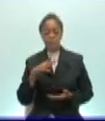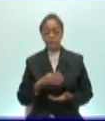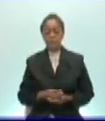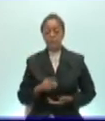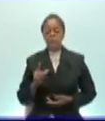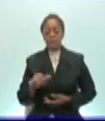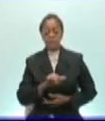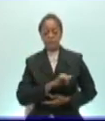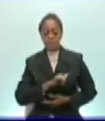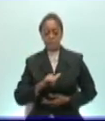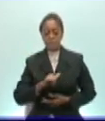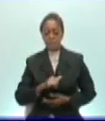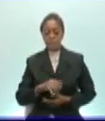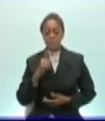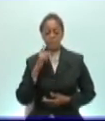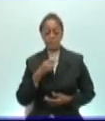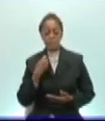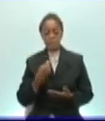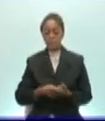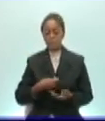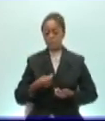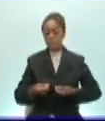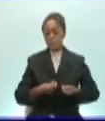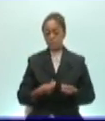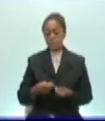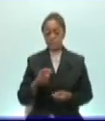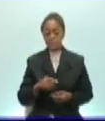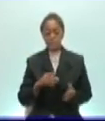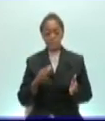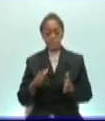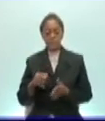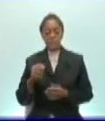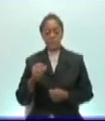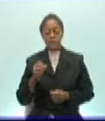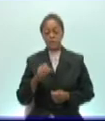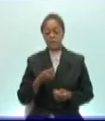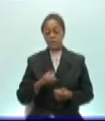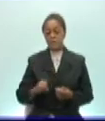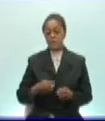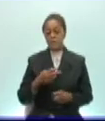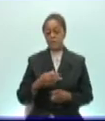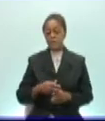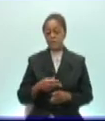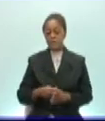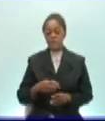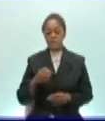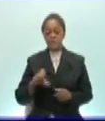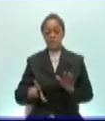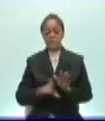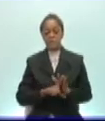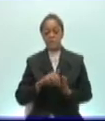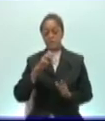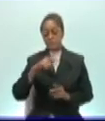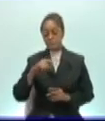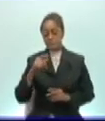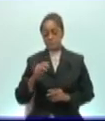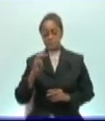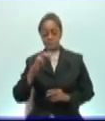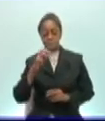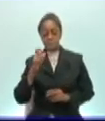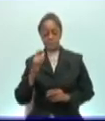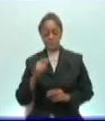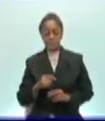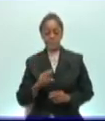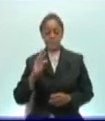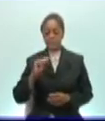Pero también domina el comercio. Recuerden que esta es la época que aparece la llamada ley McKinley. Una ley que decía,